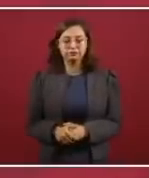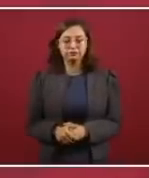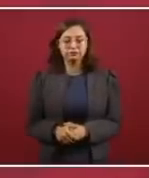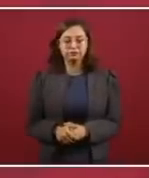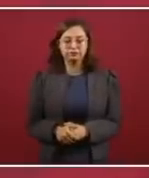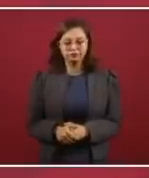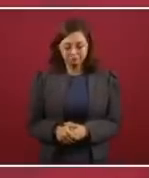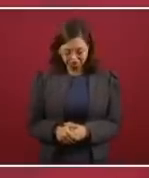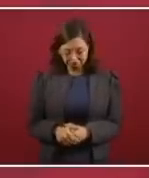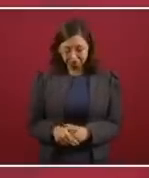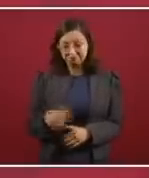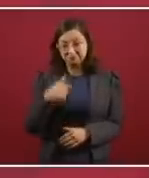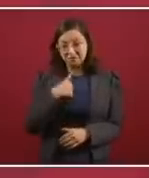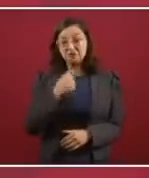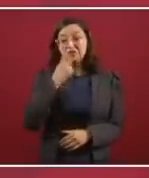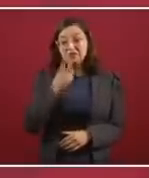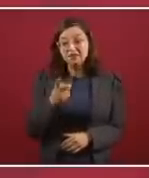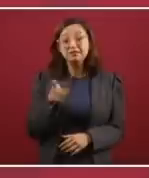Y le dije, ¿sabe por qué?